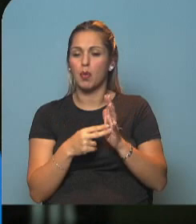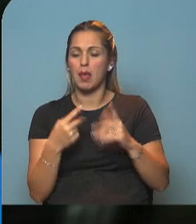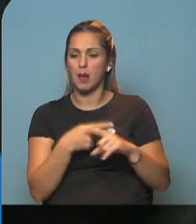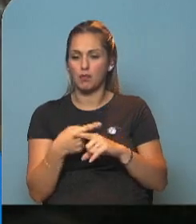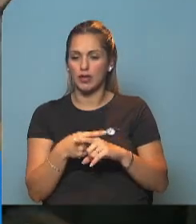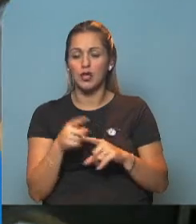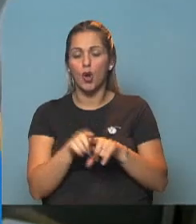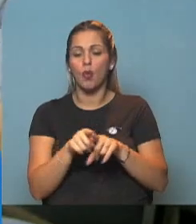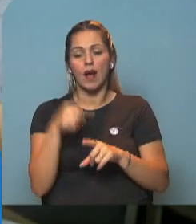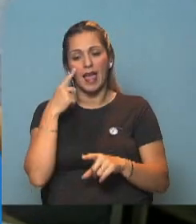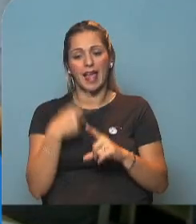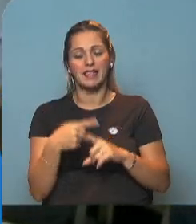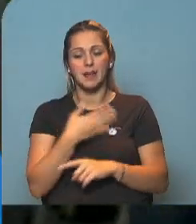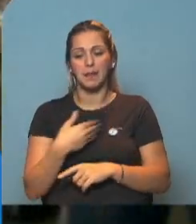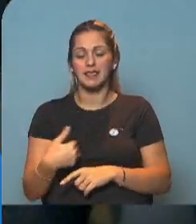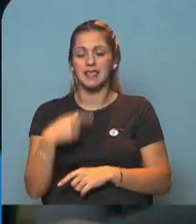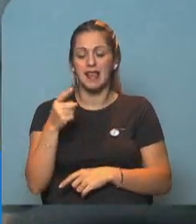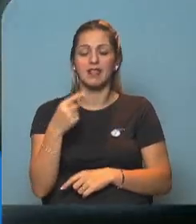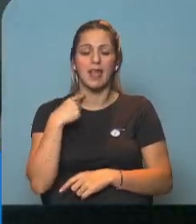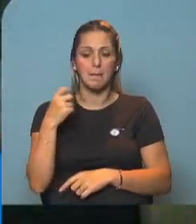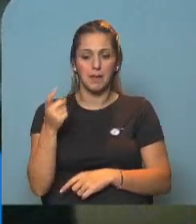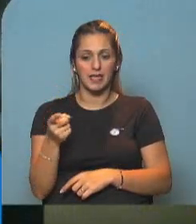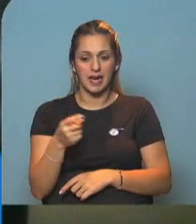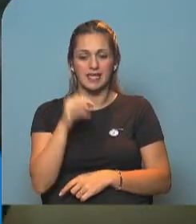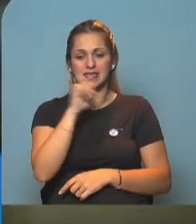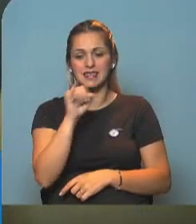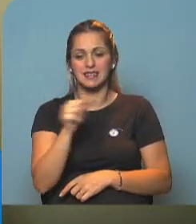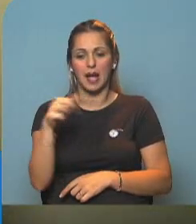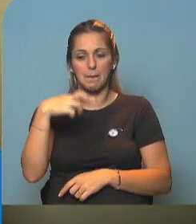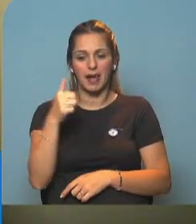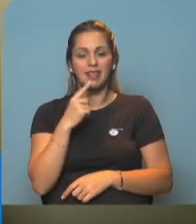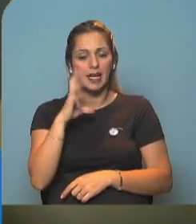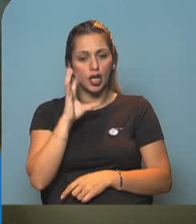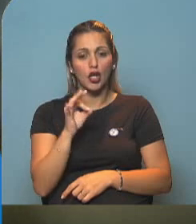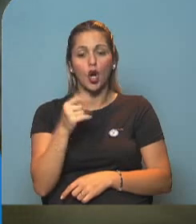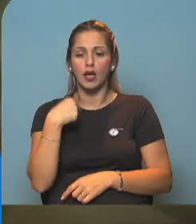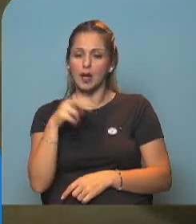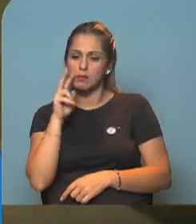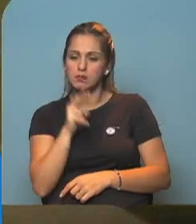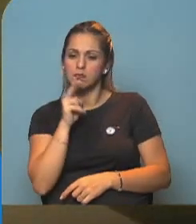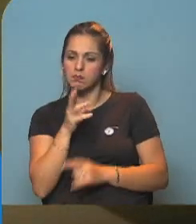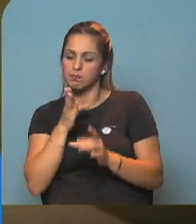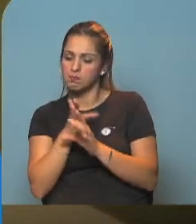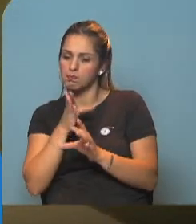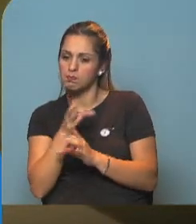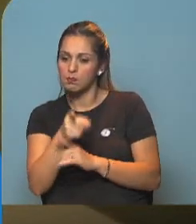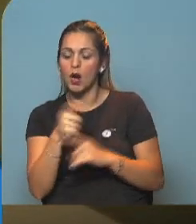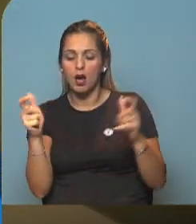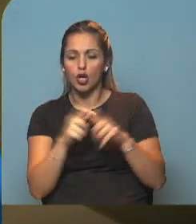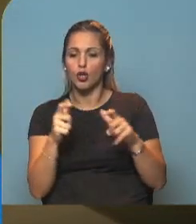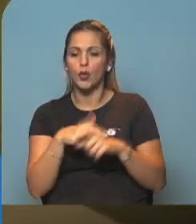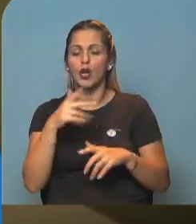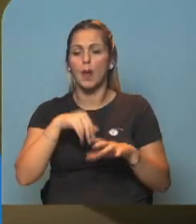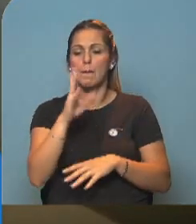el expresidente del gobierno español, José Luis Rodríguez Zapatero, quien siguió de cerca el proceso y mantuvo reuniones con los